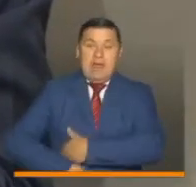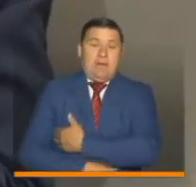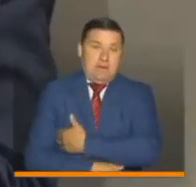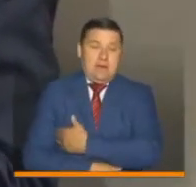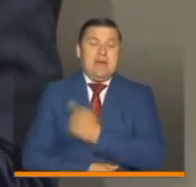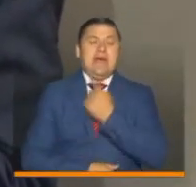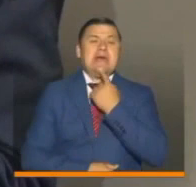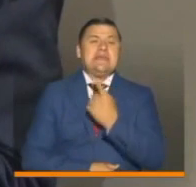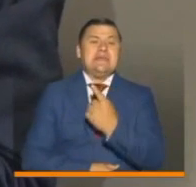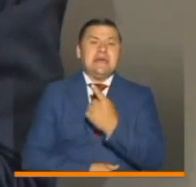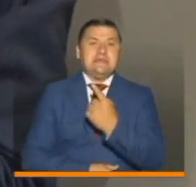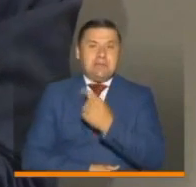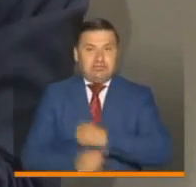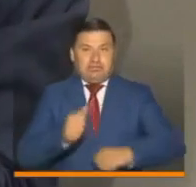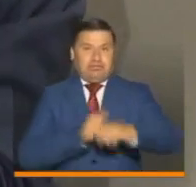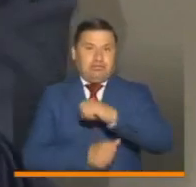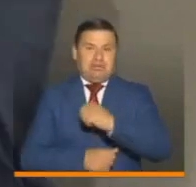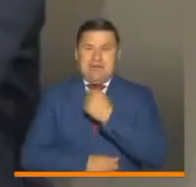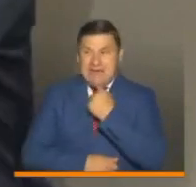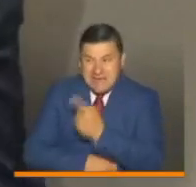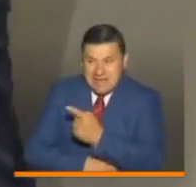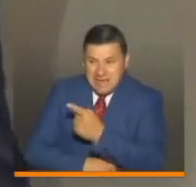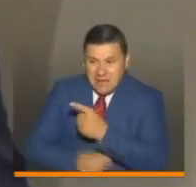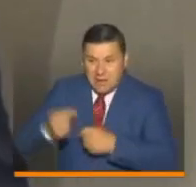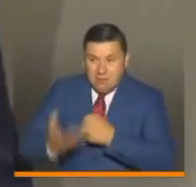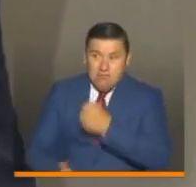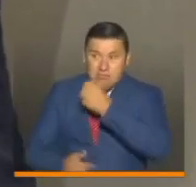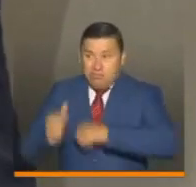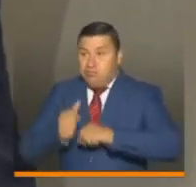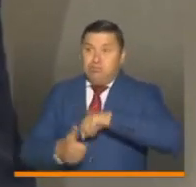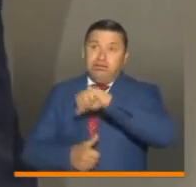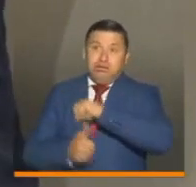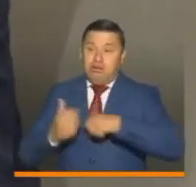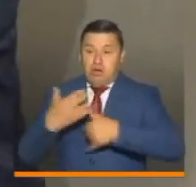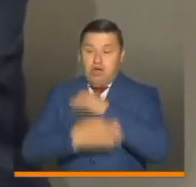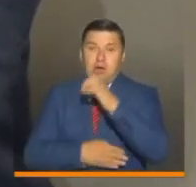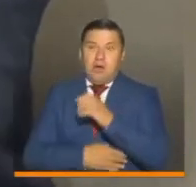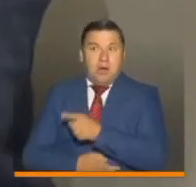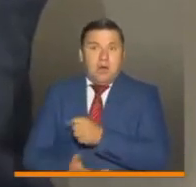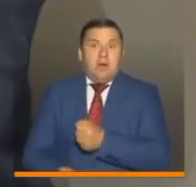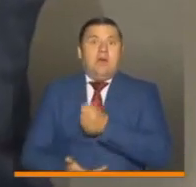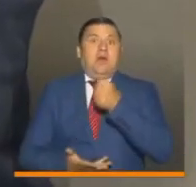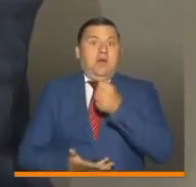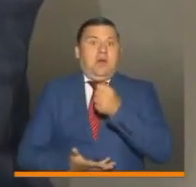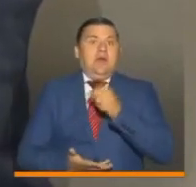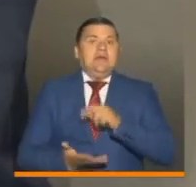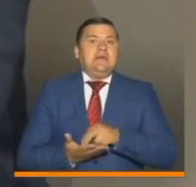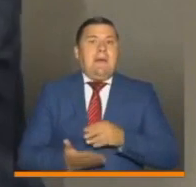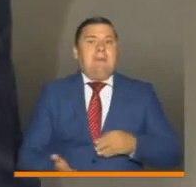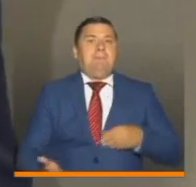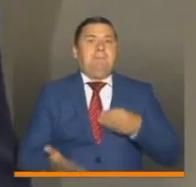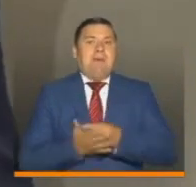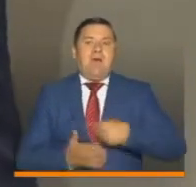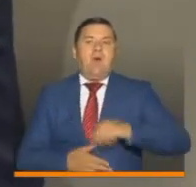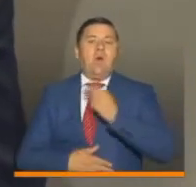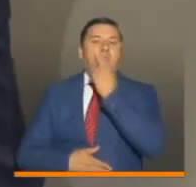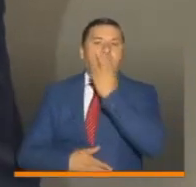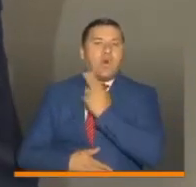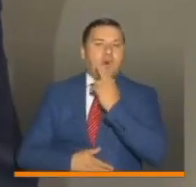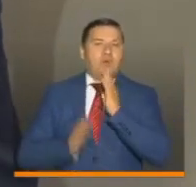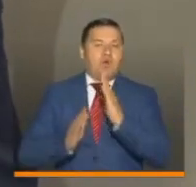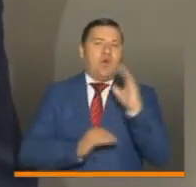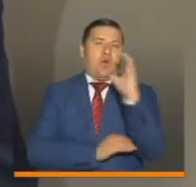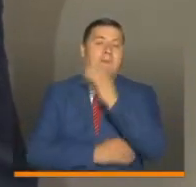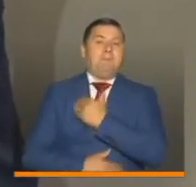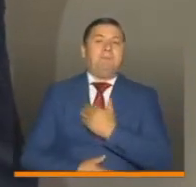decía que es el presupuesto de la reactivación, pero yo diría que no solo la reactivación. Es el presupuesto que también da la cuota inicial del compromiso por Colombia